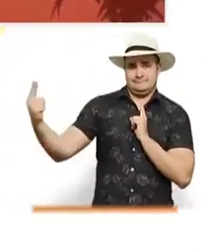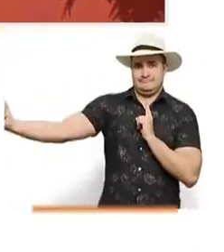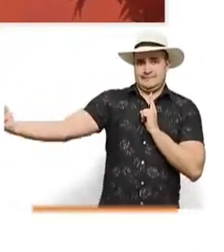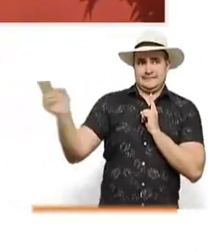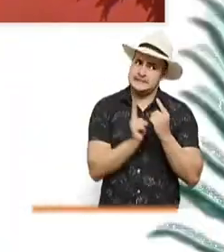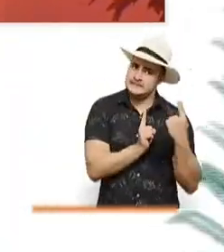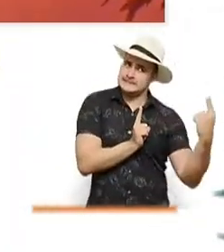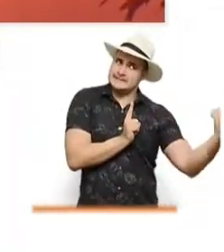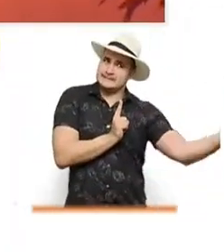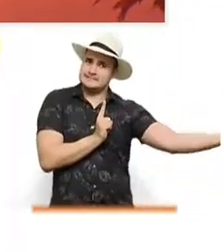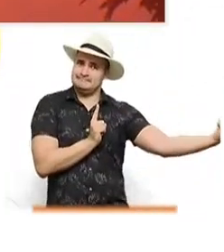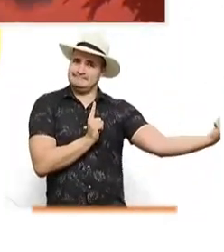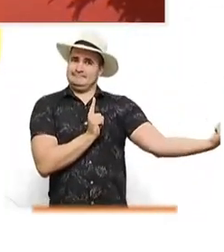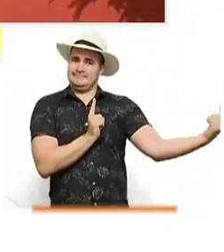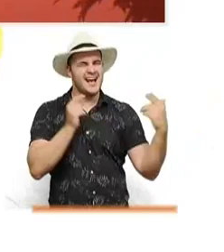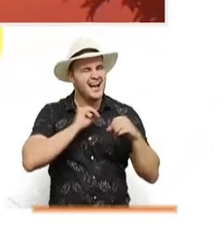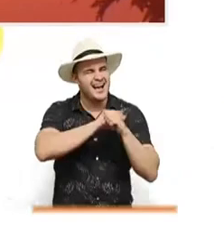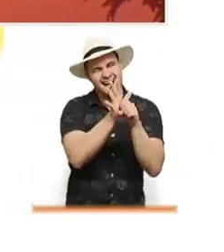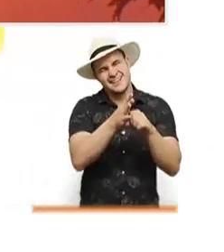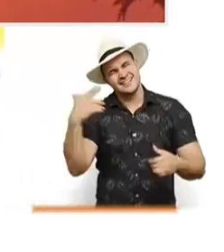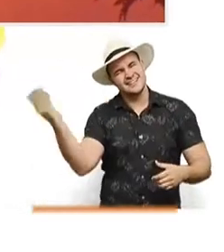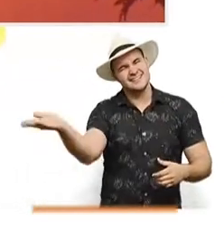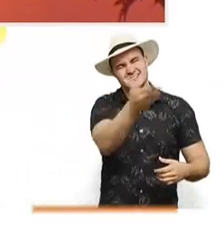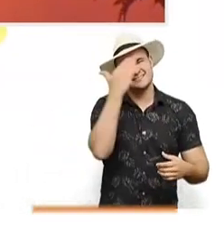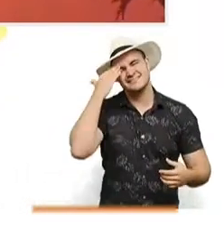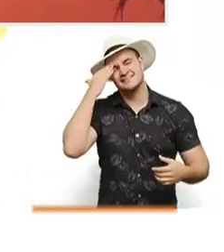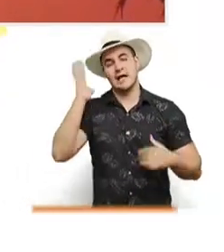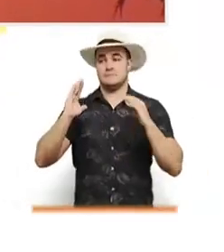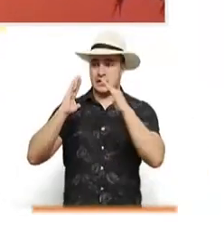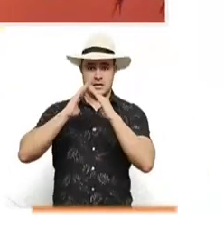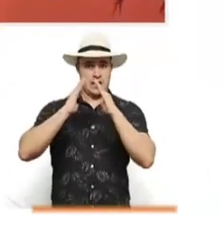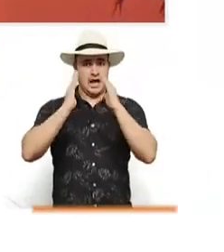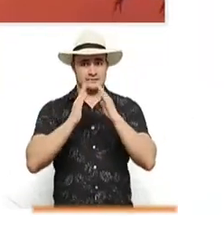el virus y el dilema, pero en la casa no